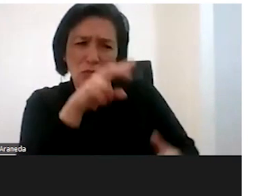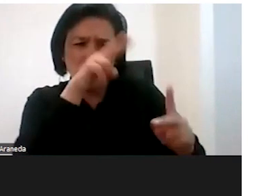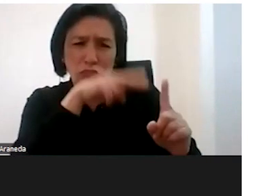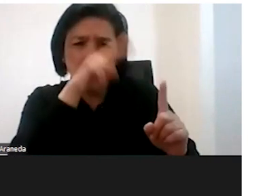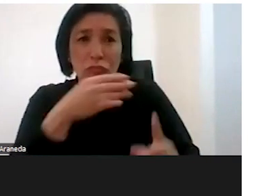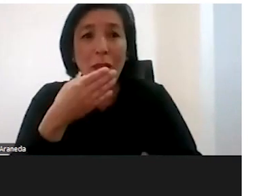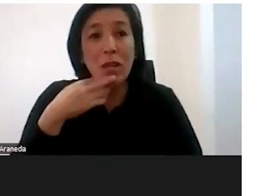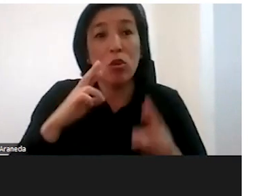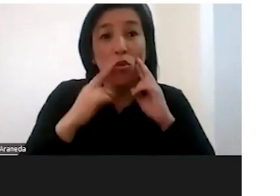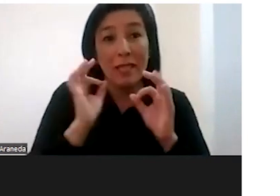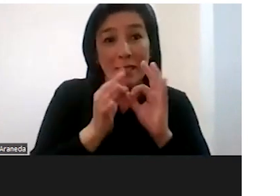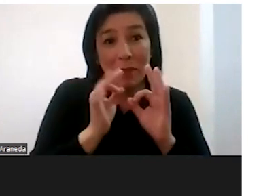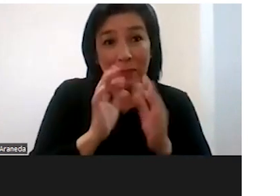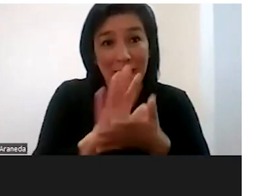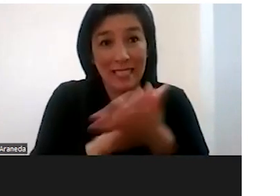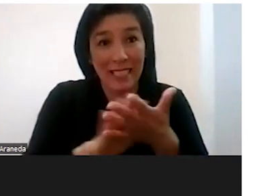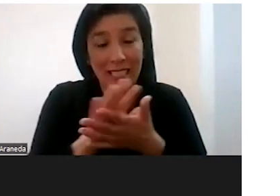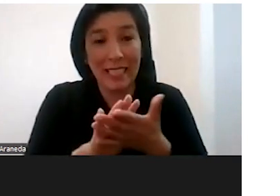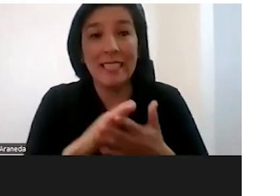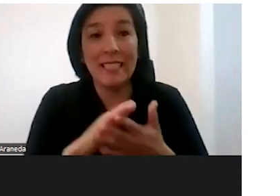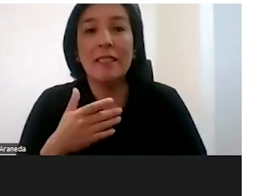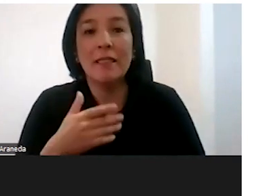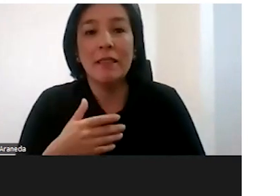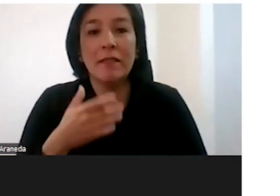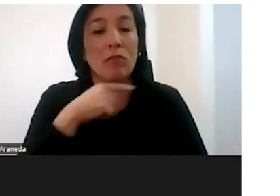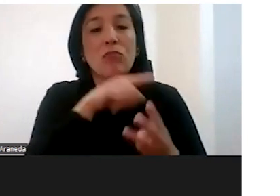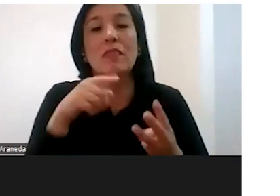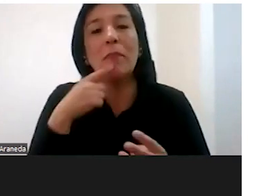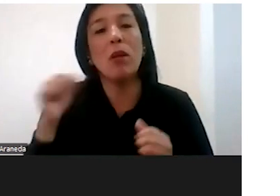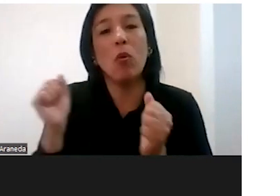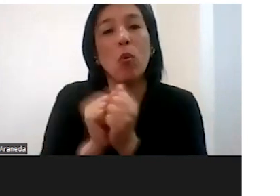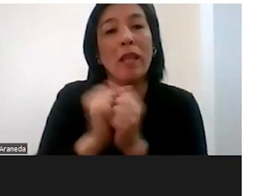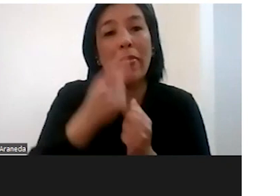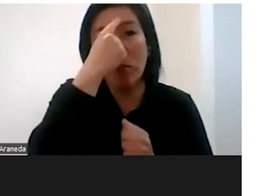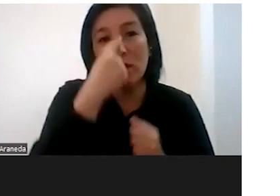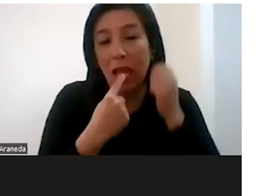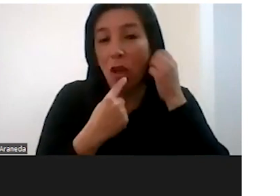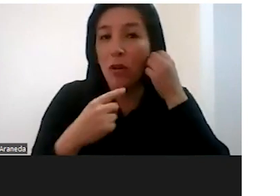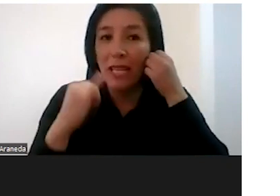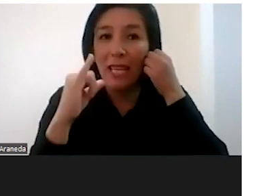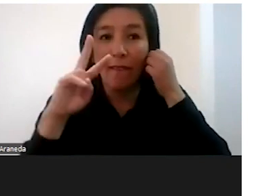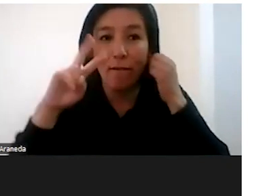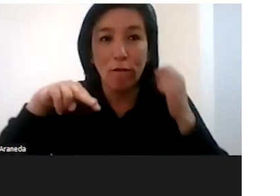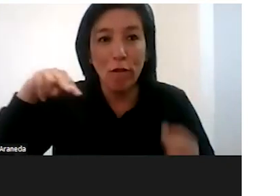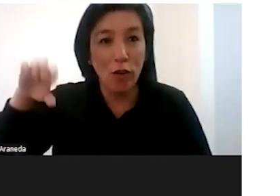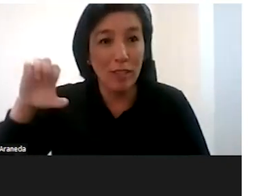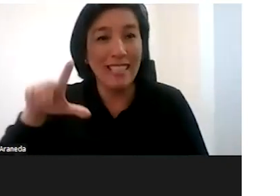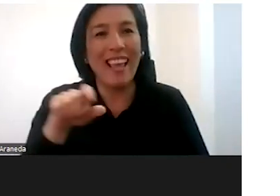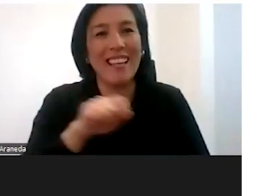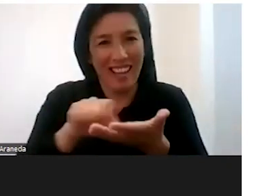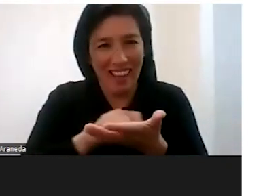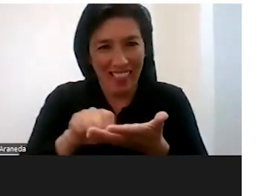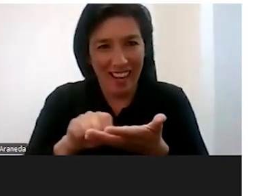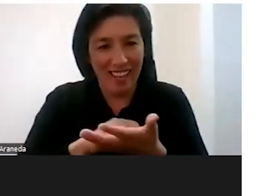Araneda en la interpretación en lengua de señas. Nos acompaña también desde el Museo Ivonne Pastén, la secretaria ejecutiva del museo,